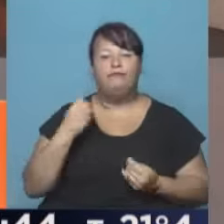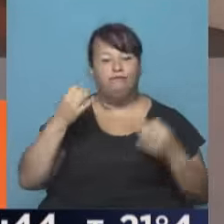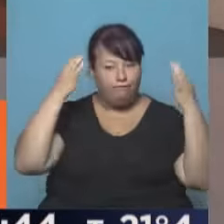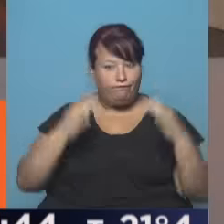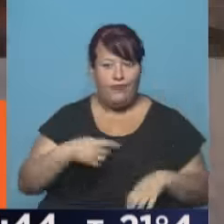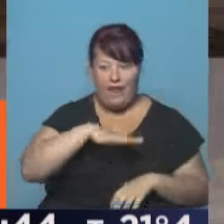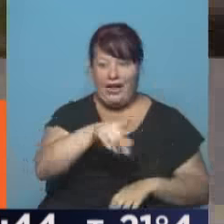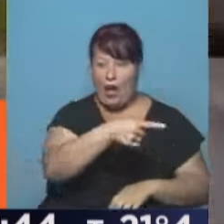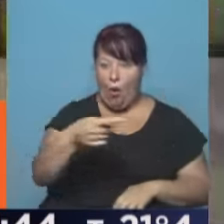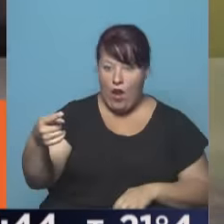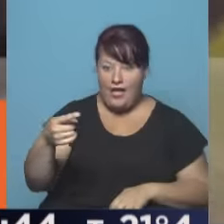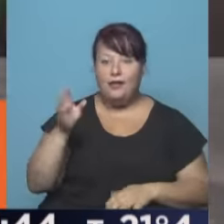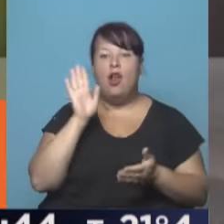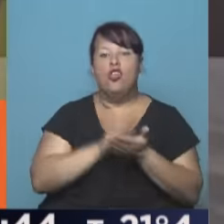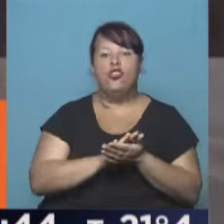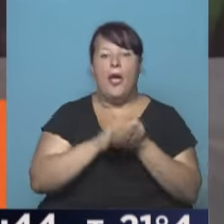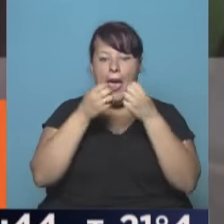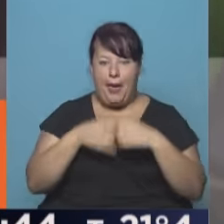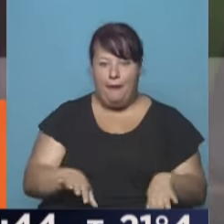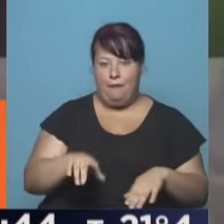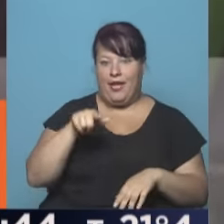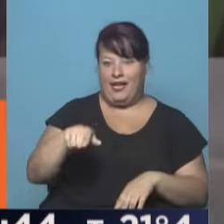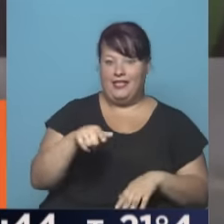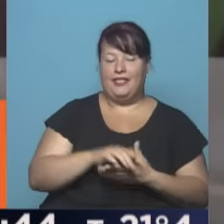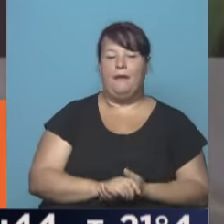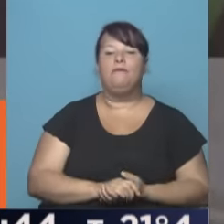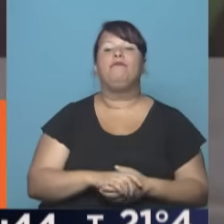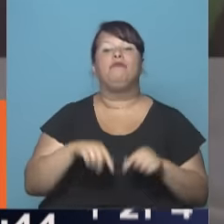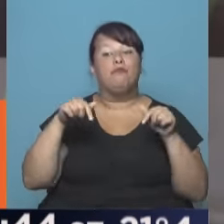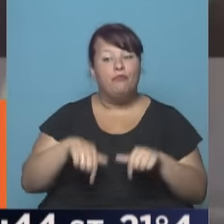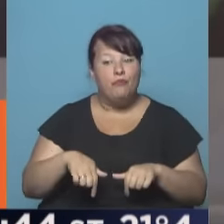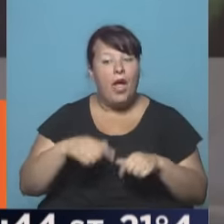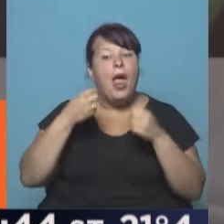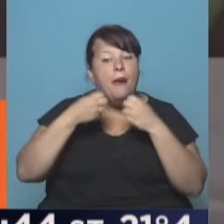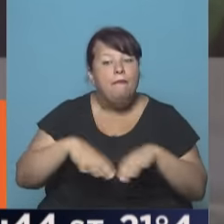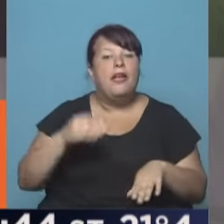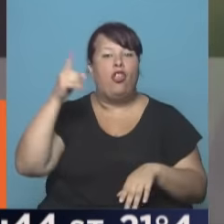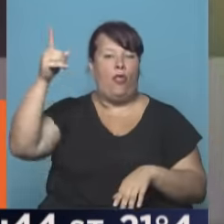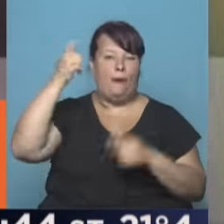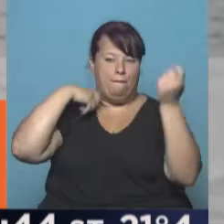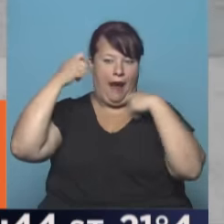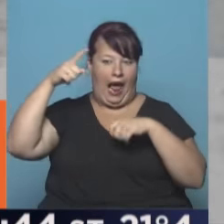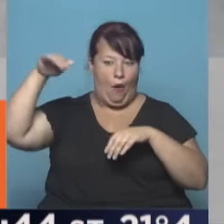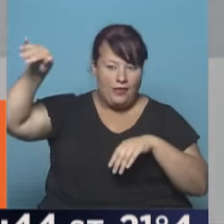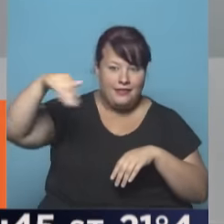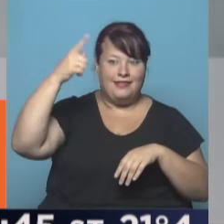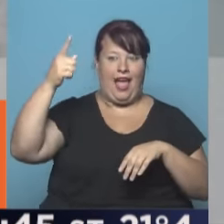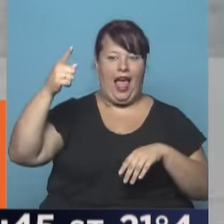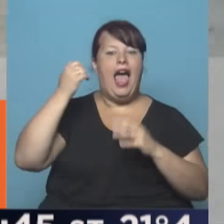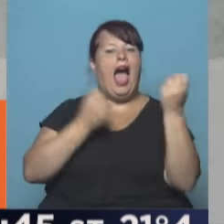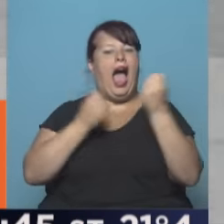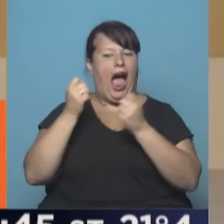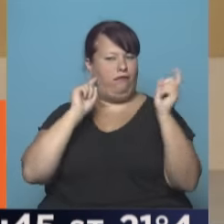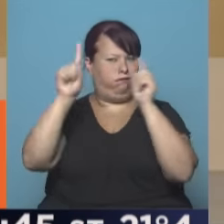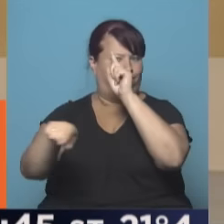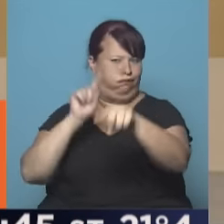exactamente a una semana de lo que será el inicio de esta nueva edición, que esta vez va a partir desde Asunción del Paraguay. Ya los autos